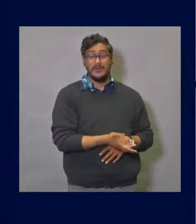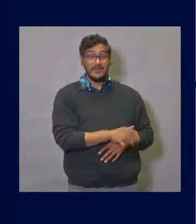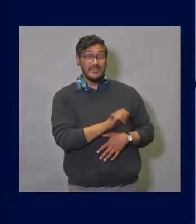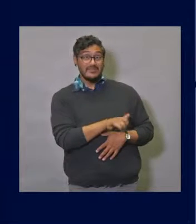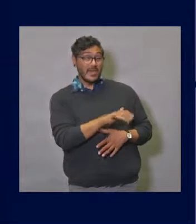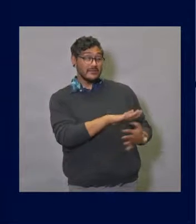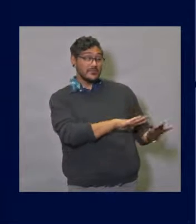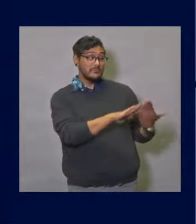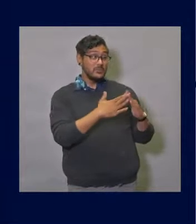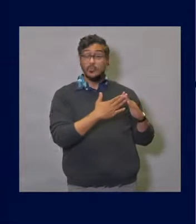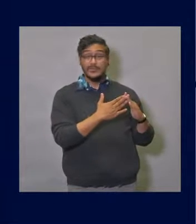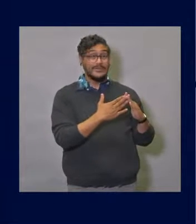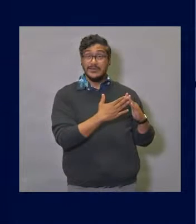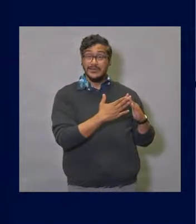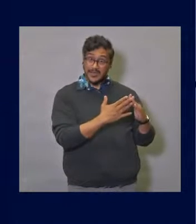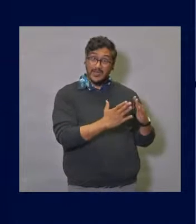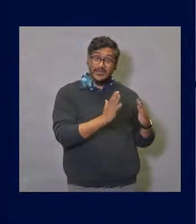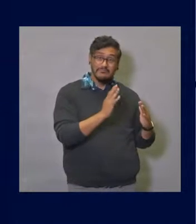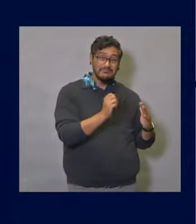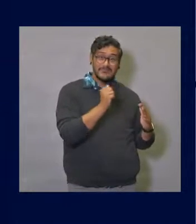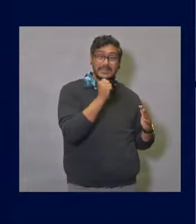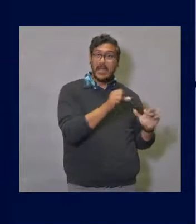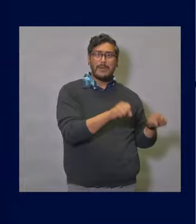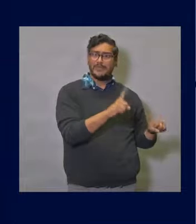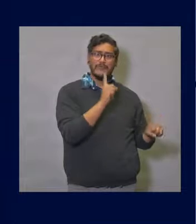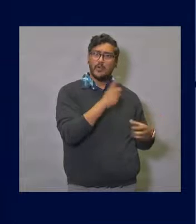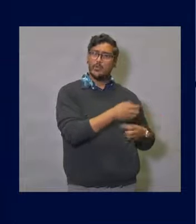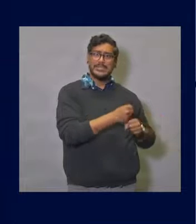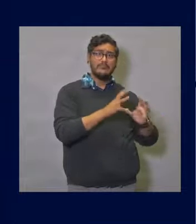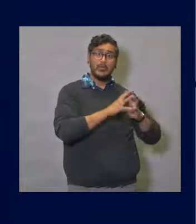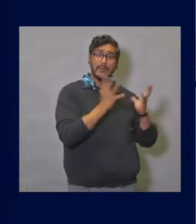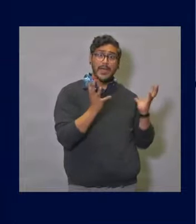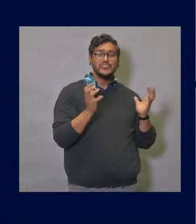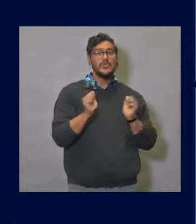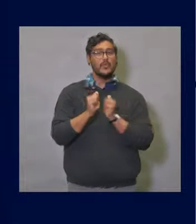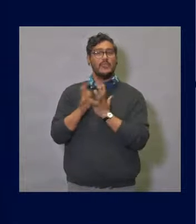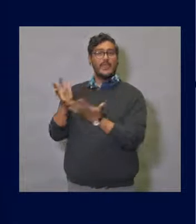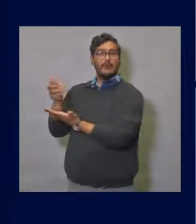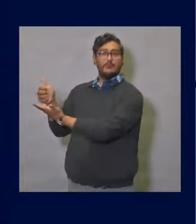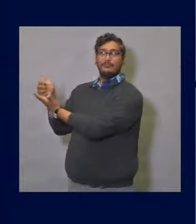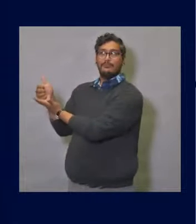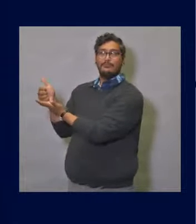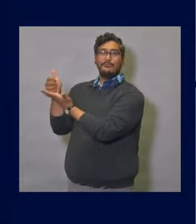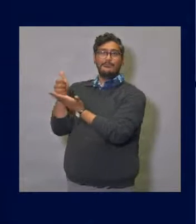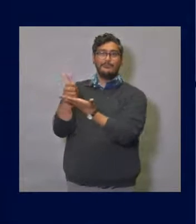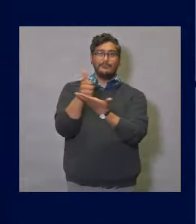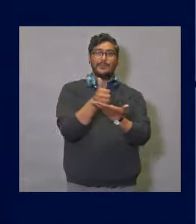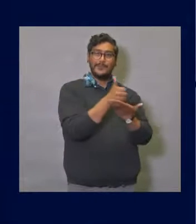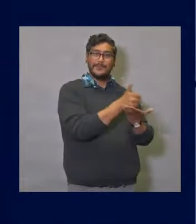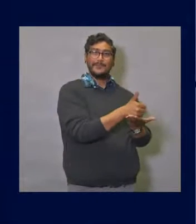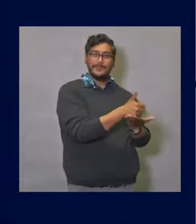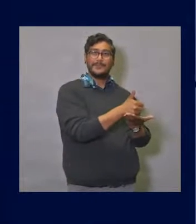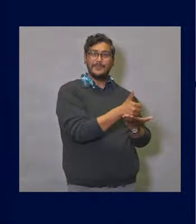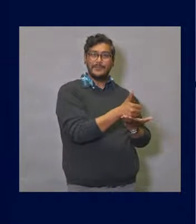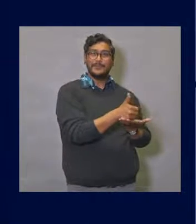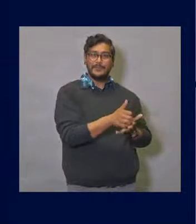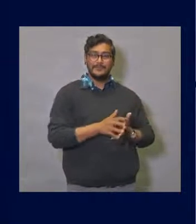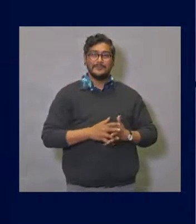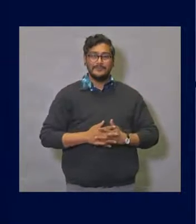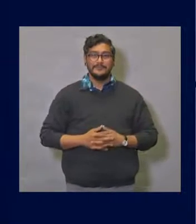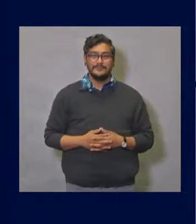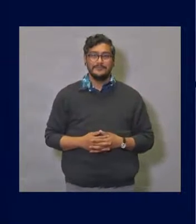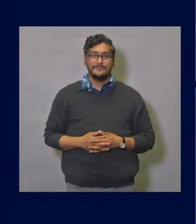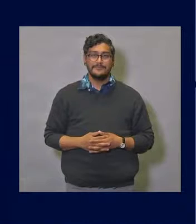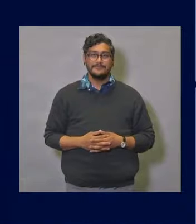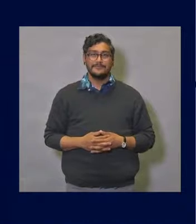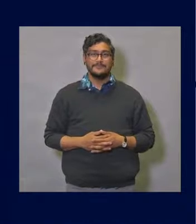comunidades no serían posibles sin nuestros socios en los centros de salud calificados a nivel federal y las clínicas